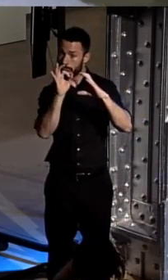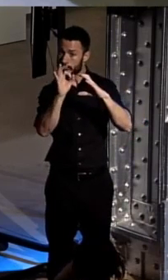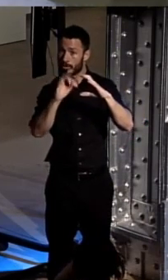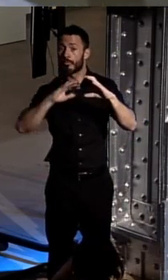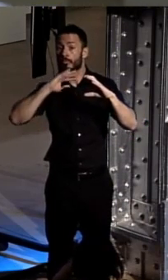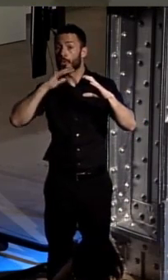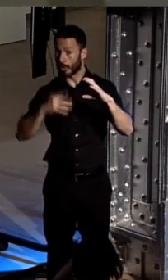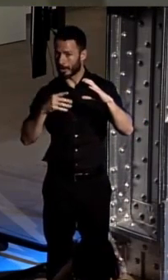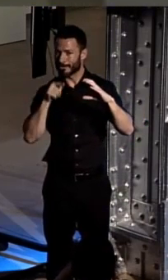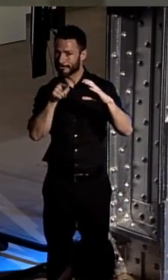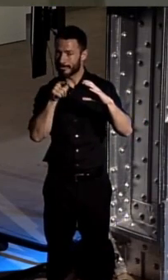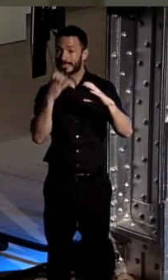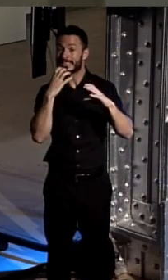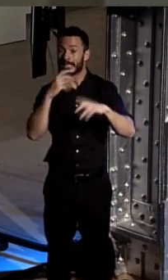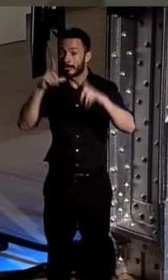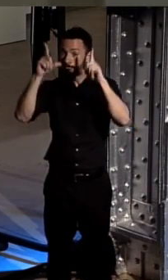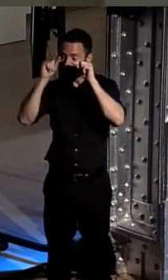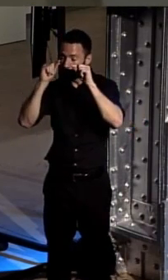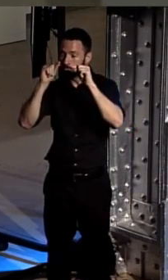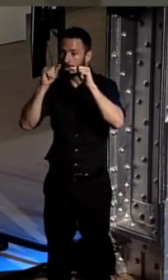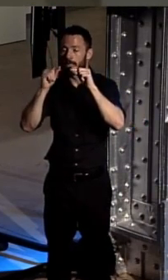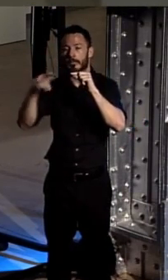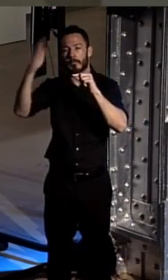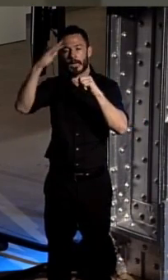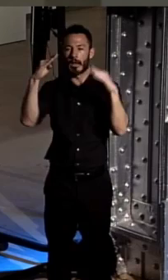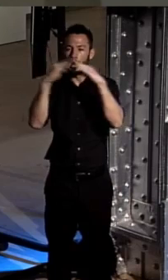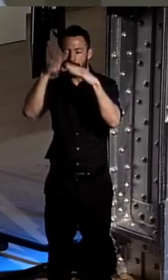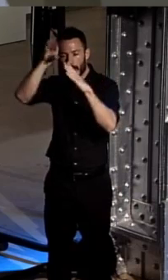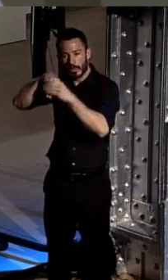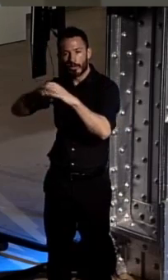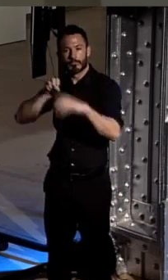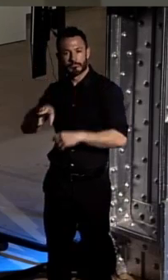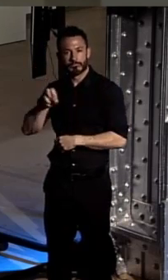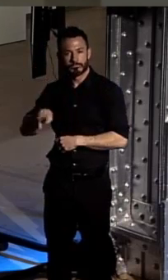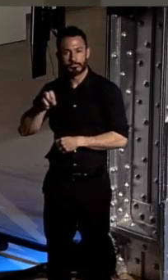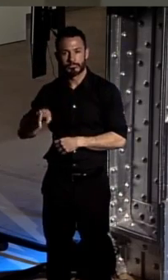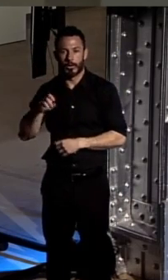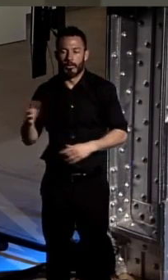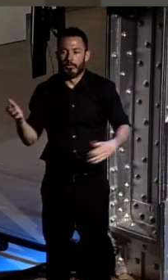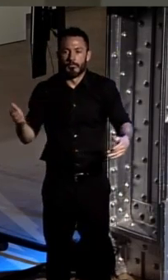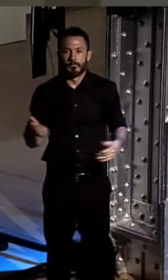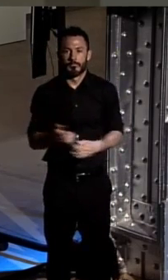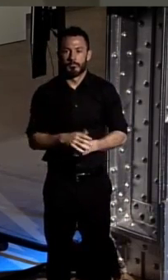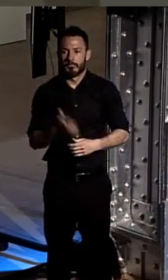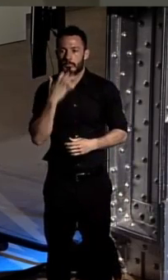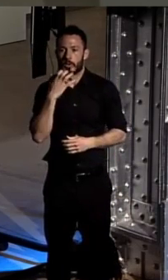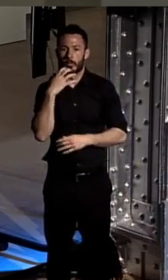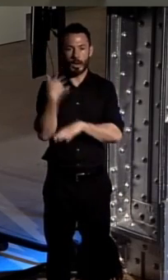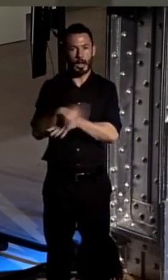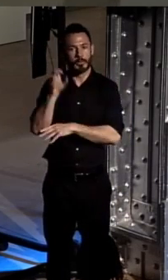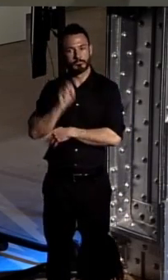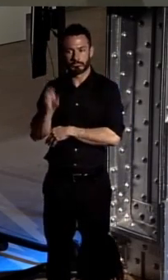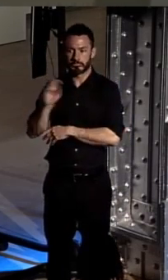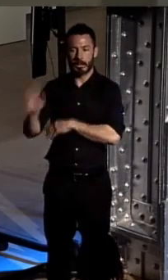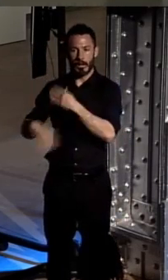estuviese midiendo ahora, cuando uno cierra los ojos, imagina que camina por su casa, o imagina que van desde aquí recorriendo las calles hasta